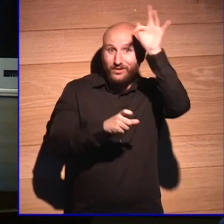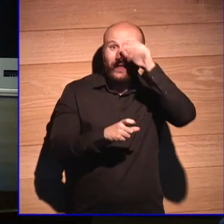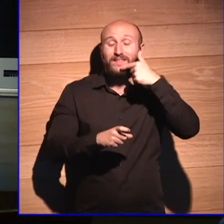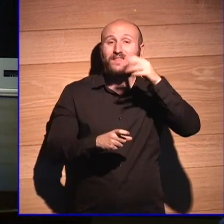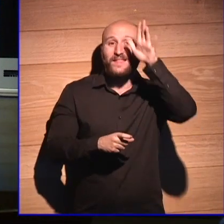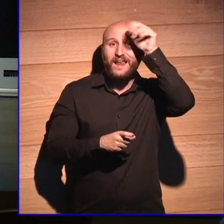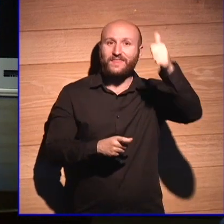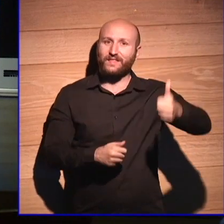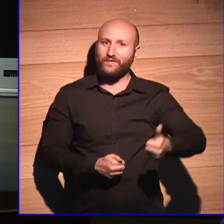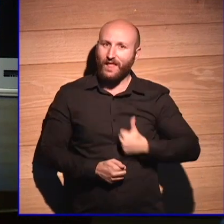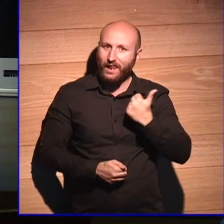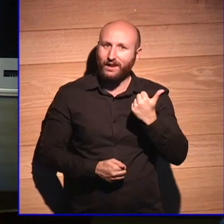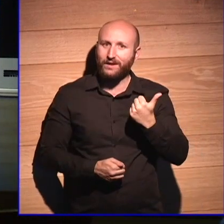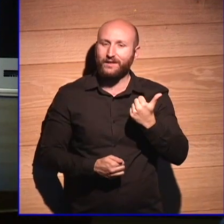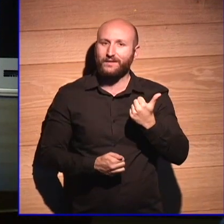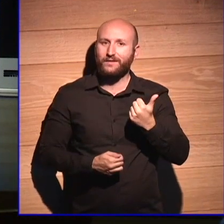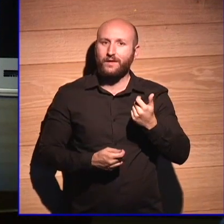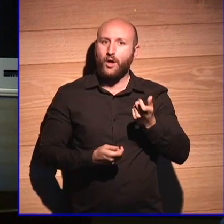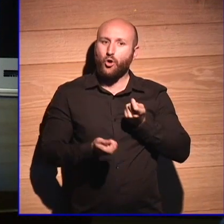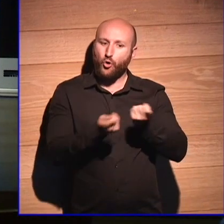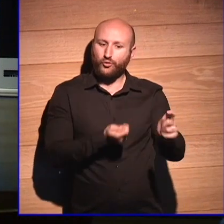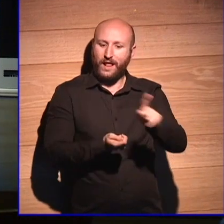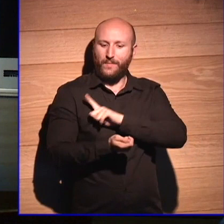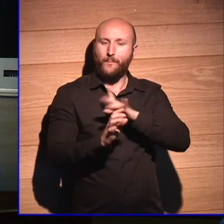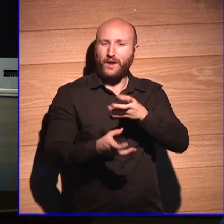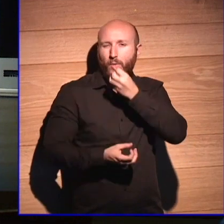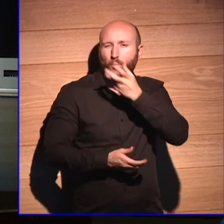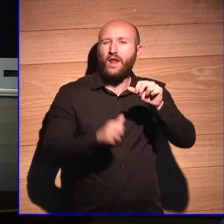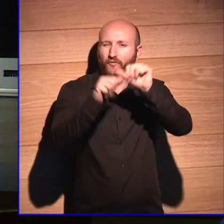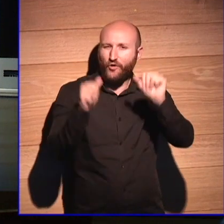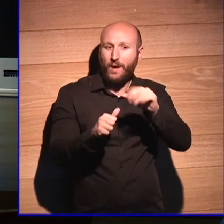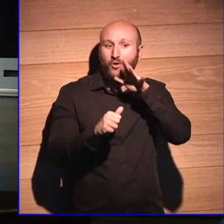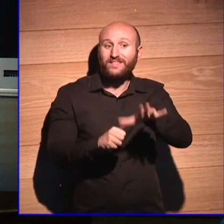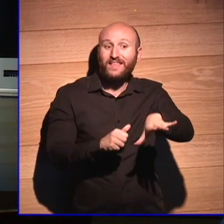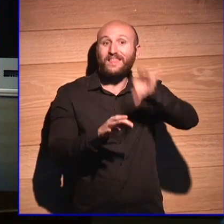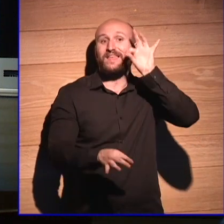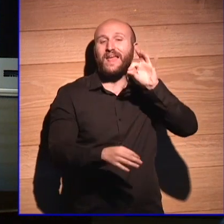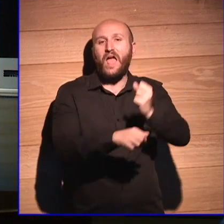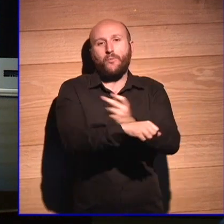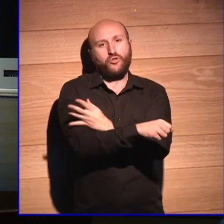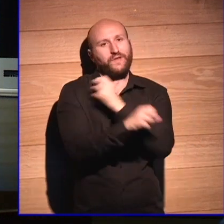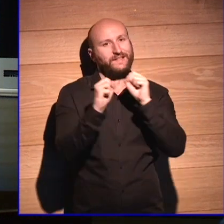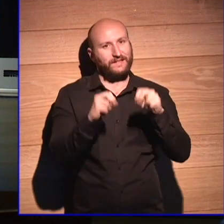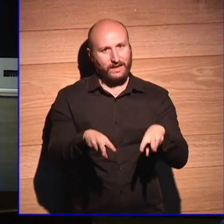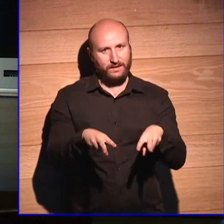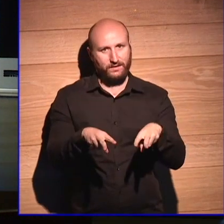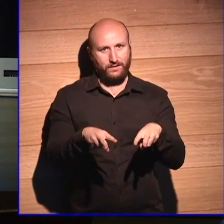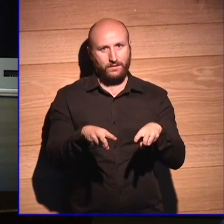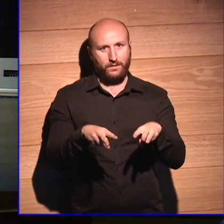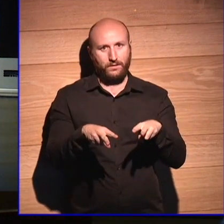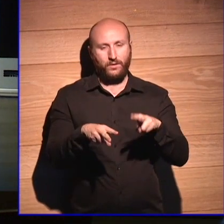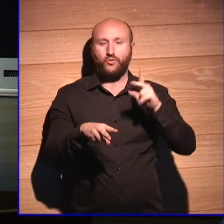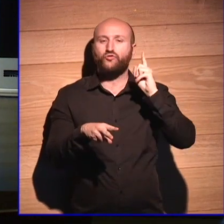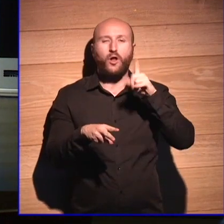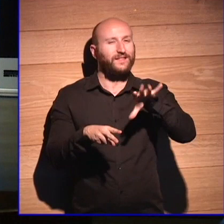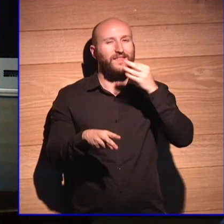inteligencia artificial nos controlaría de buena manera porque decidiría sin emociones, decidiría al mejor de todos.